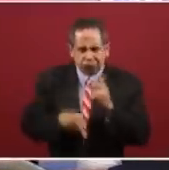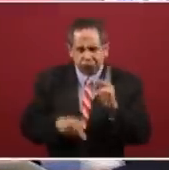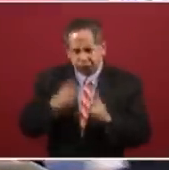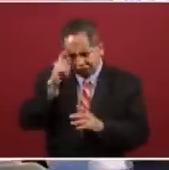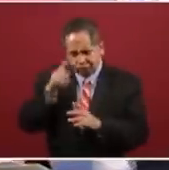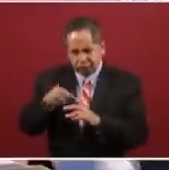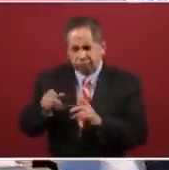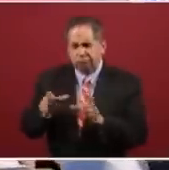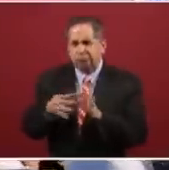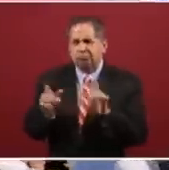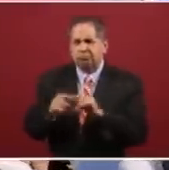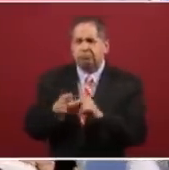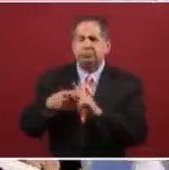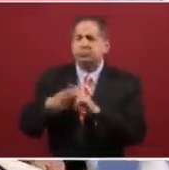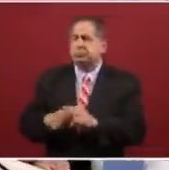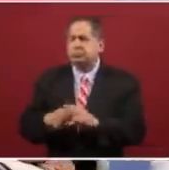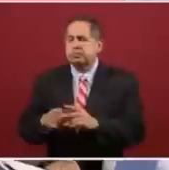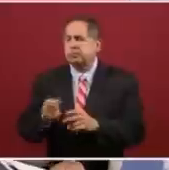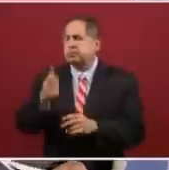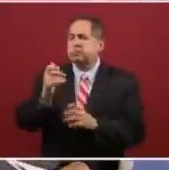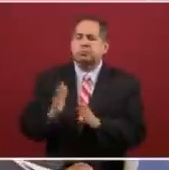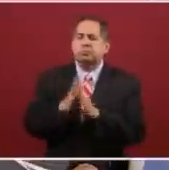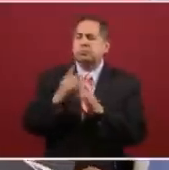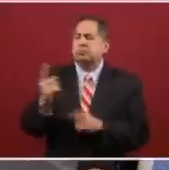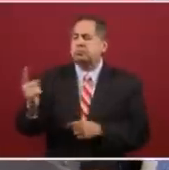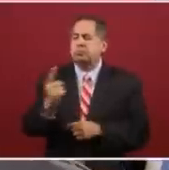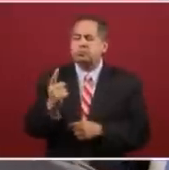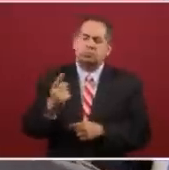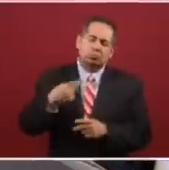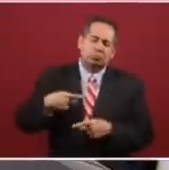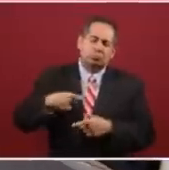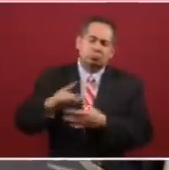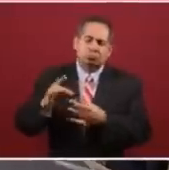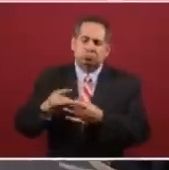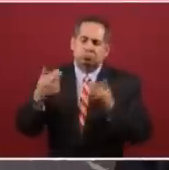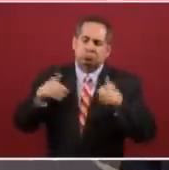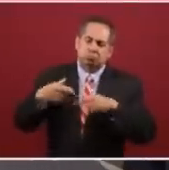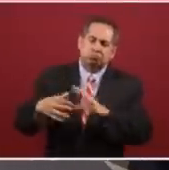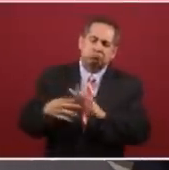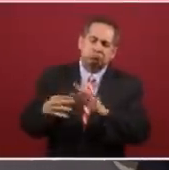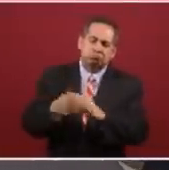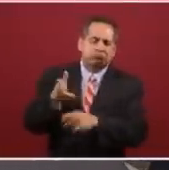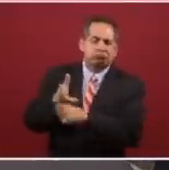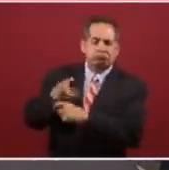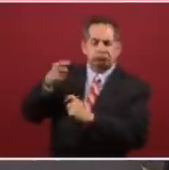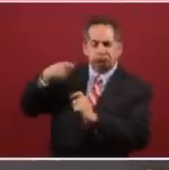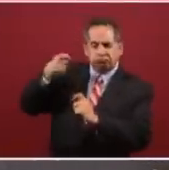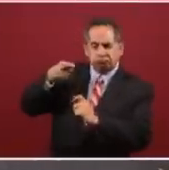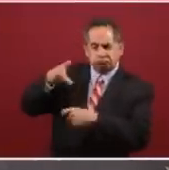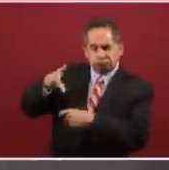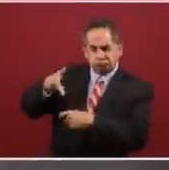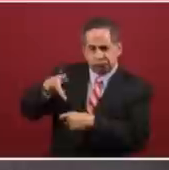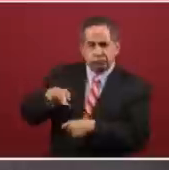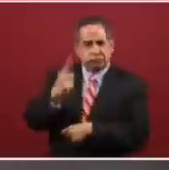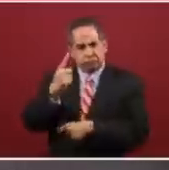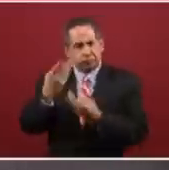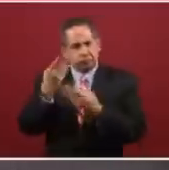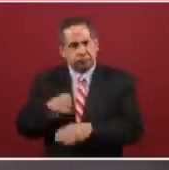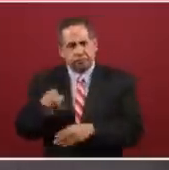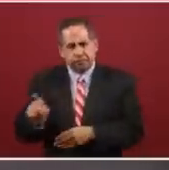El presidente Andrés Manuel López Obrador afirmó que el gobierno mexicano sabrá cumplir y corresponder a la confianza de los bancos nacionales